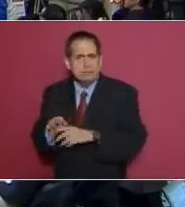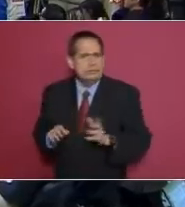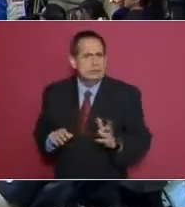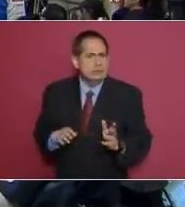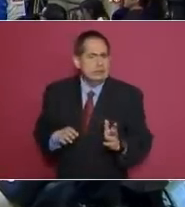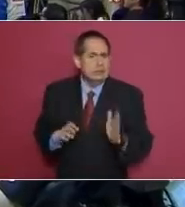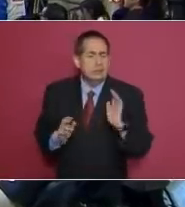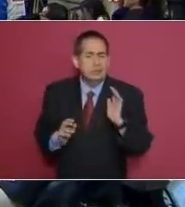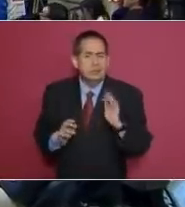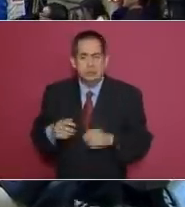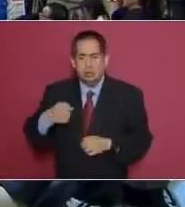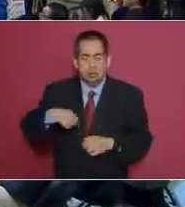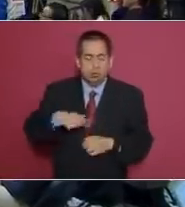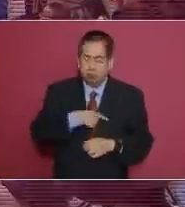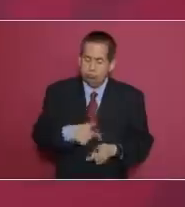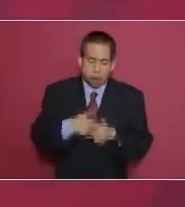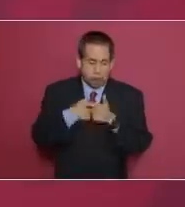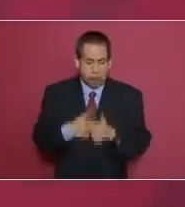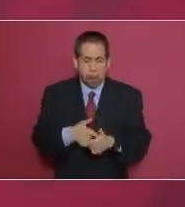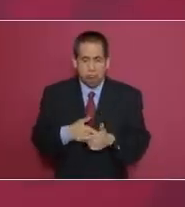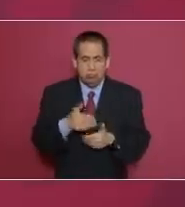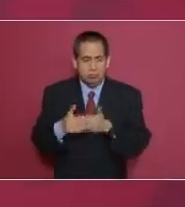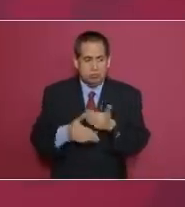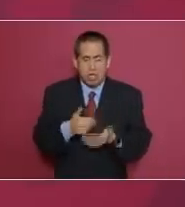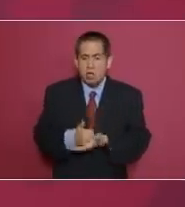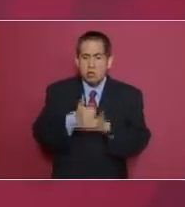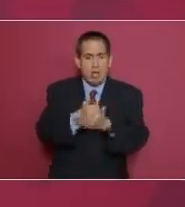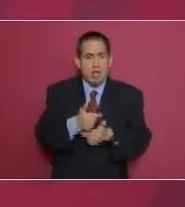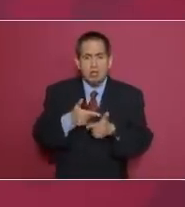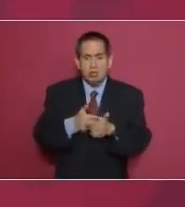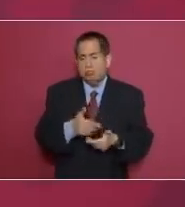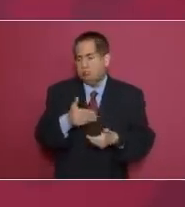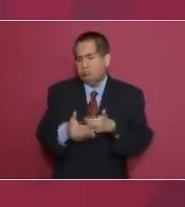Nosotros vamos a seguir ayudando